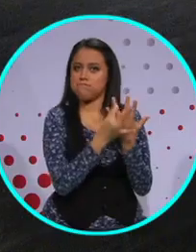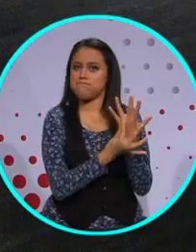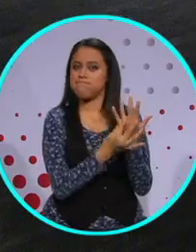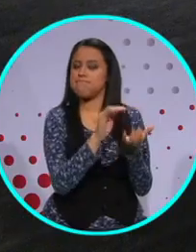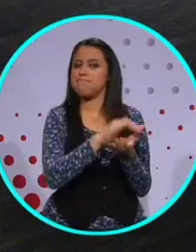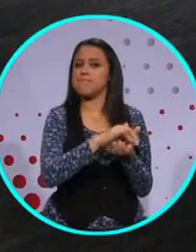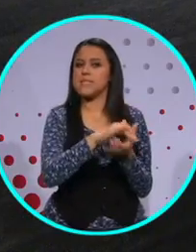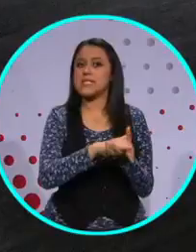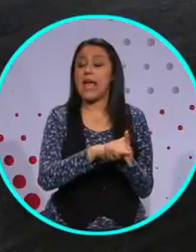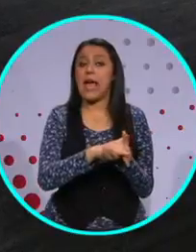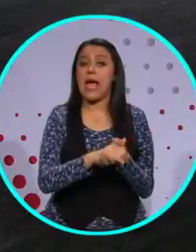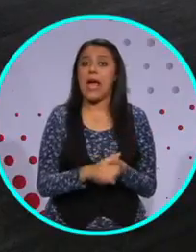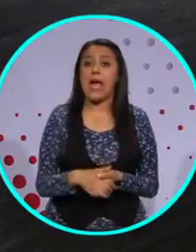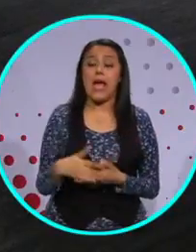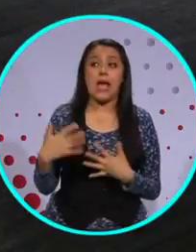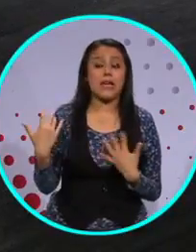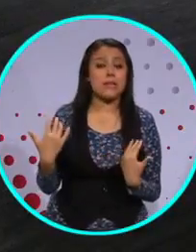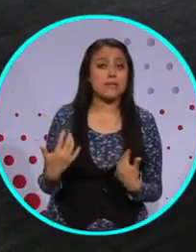casado